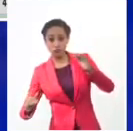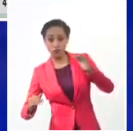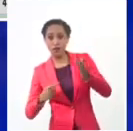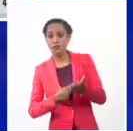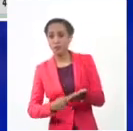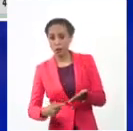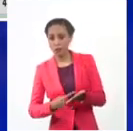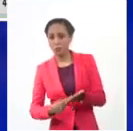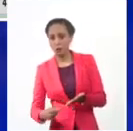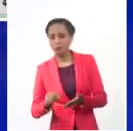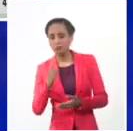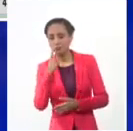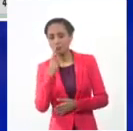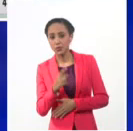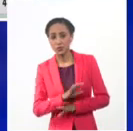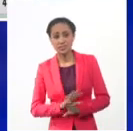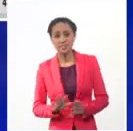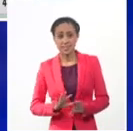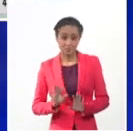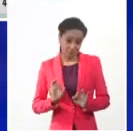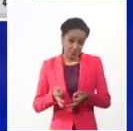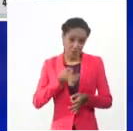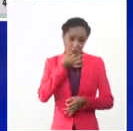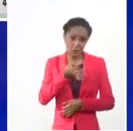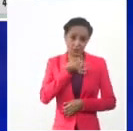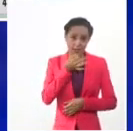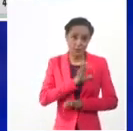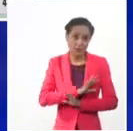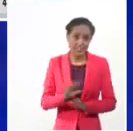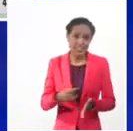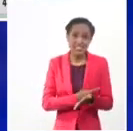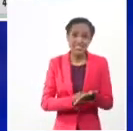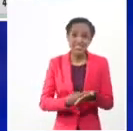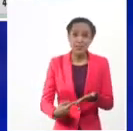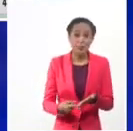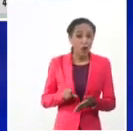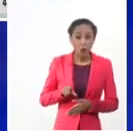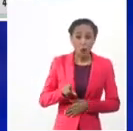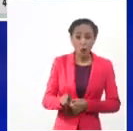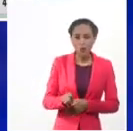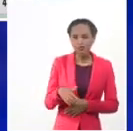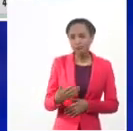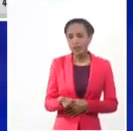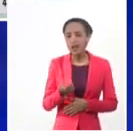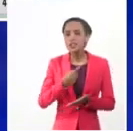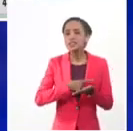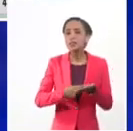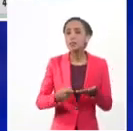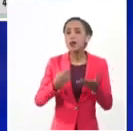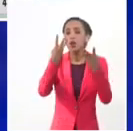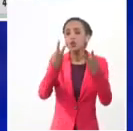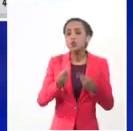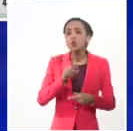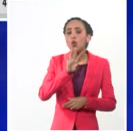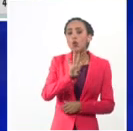y, como ya habíamos comentado, cerramos la semana última, la 48, con